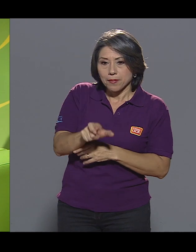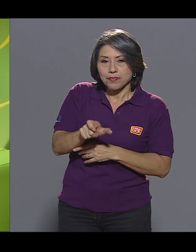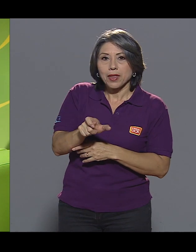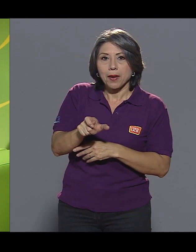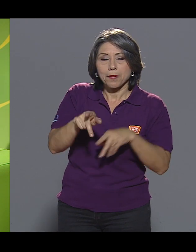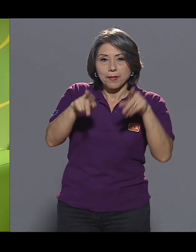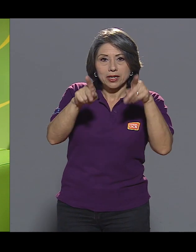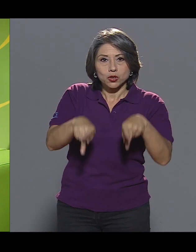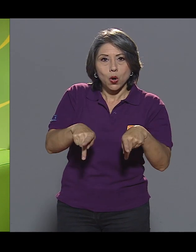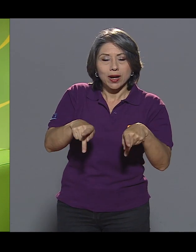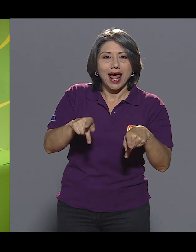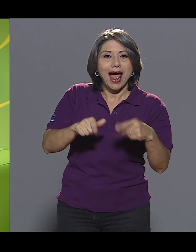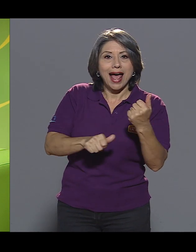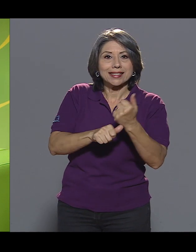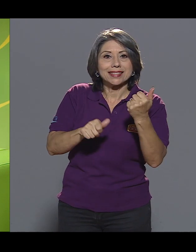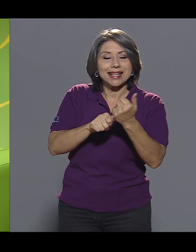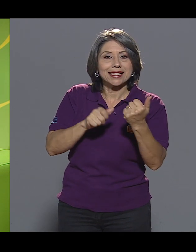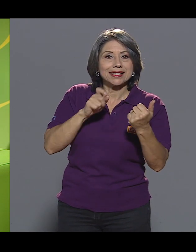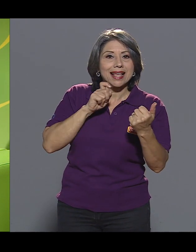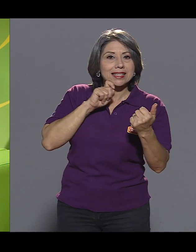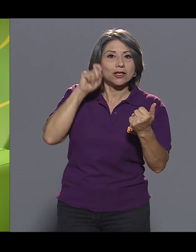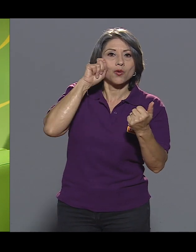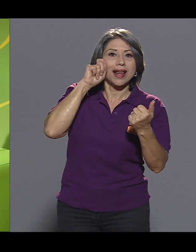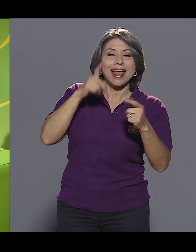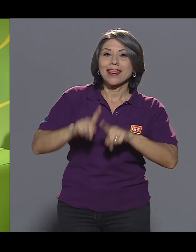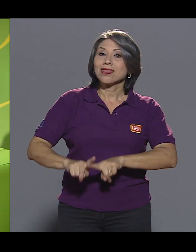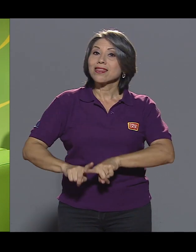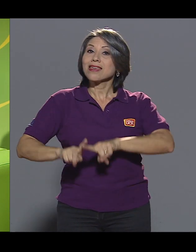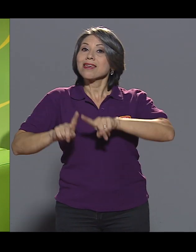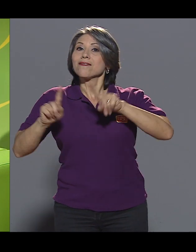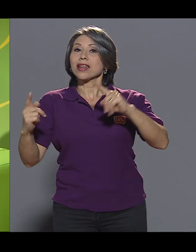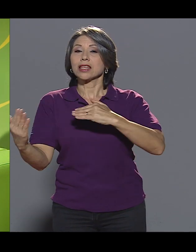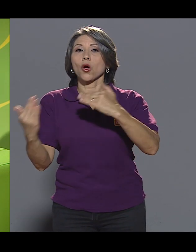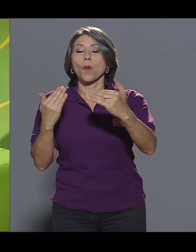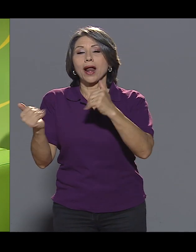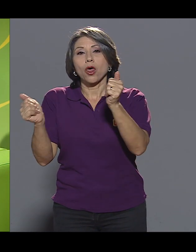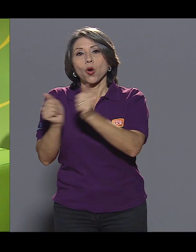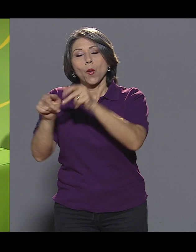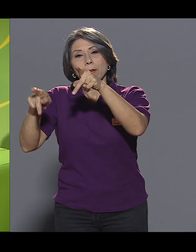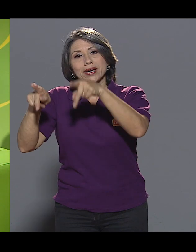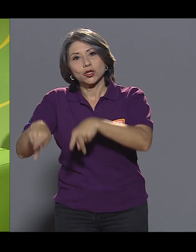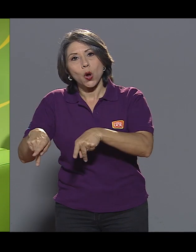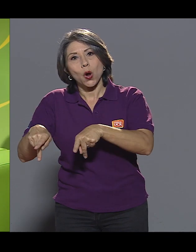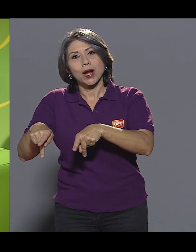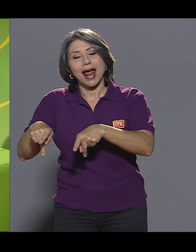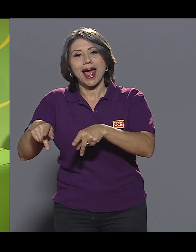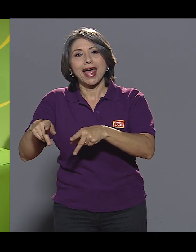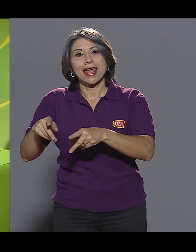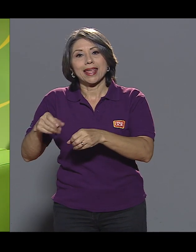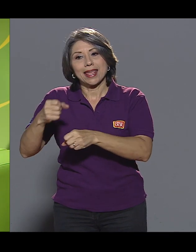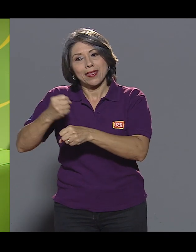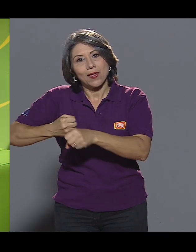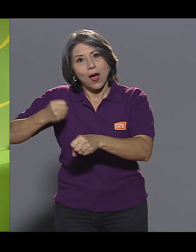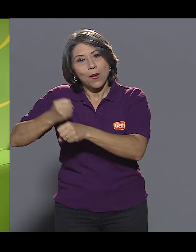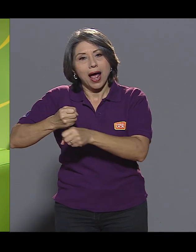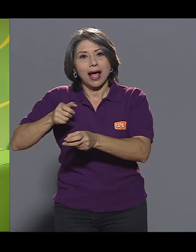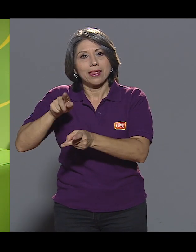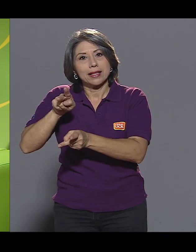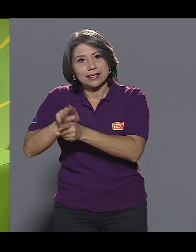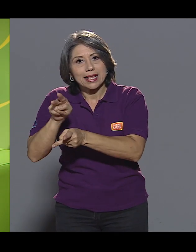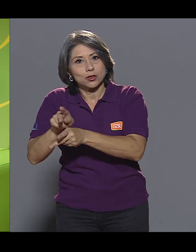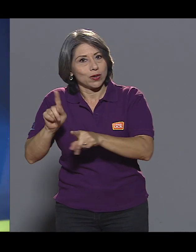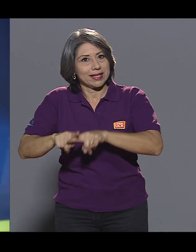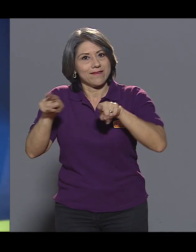la de la persona que realiza una asistencia sexual como aquella que se dedica a, ¿verdad?, como trabajadores del sexo? ¿Cuál es la